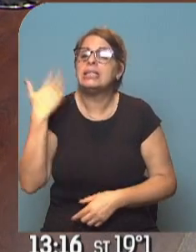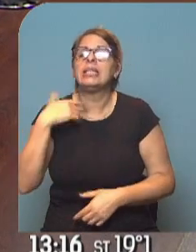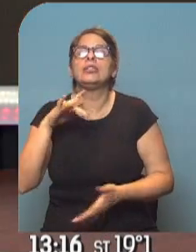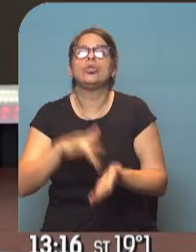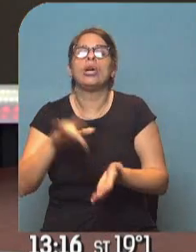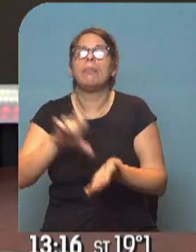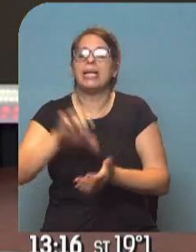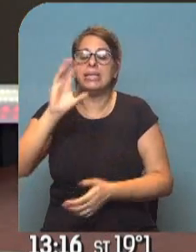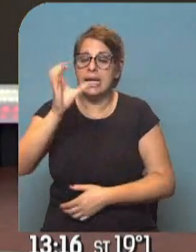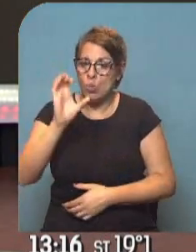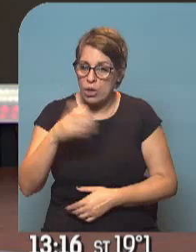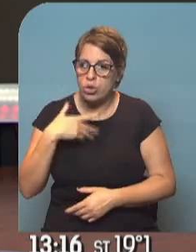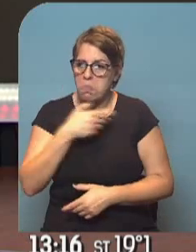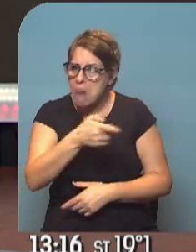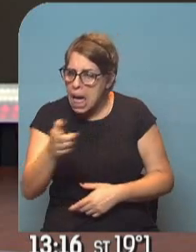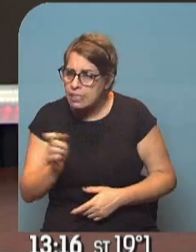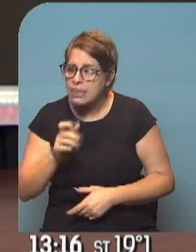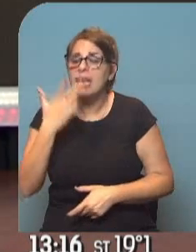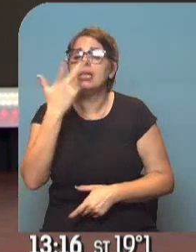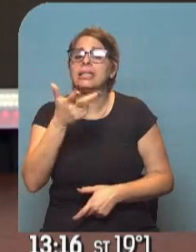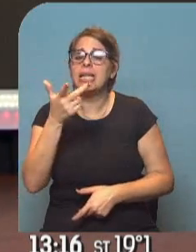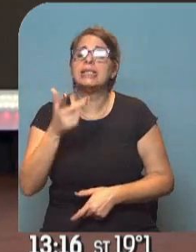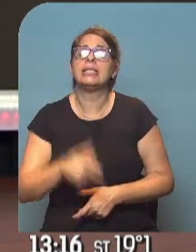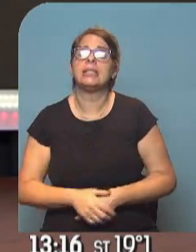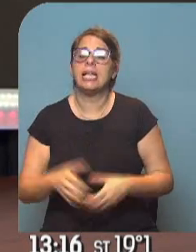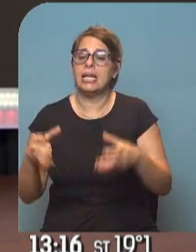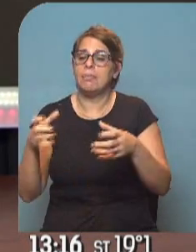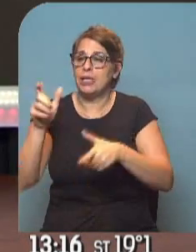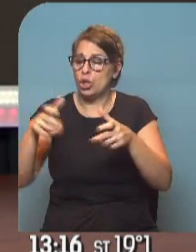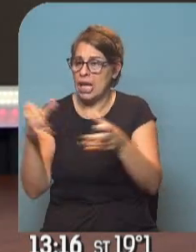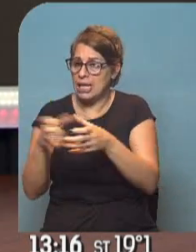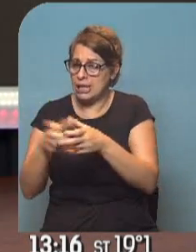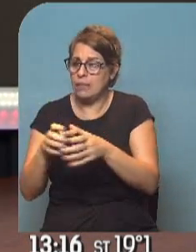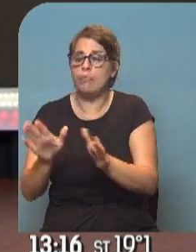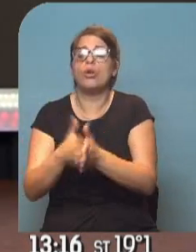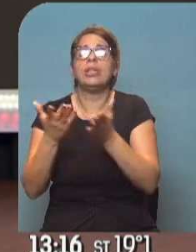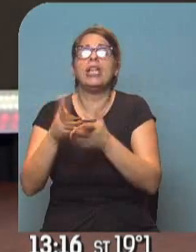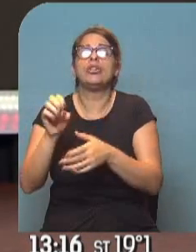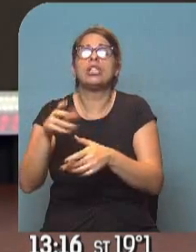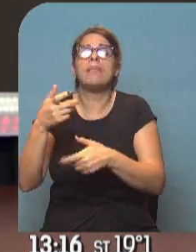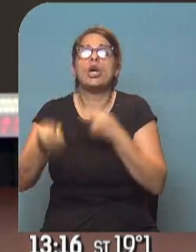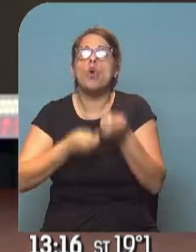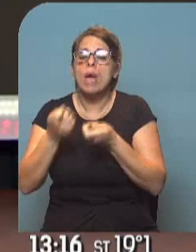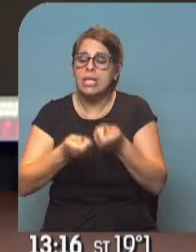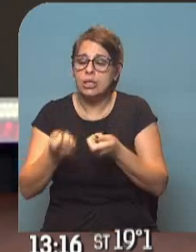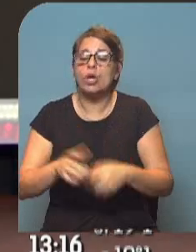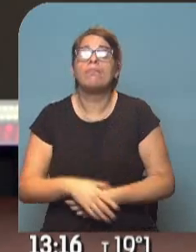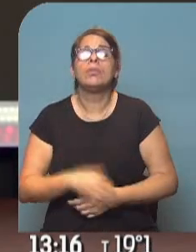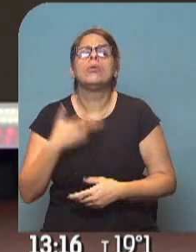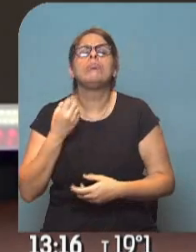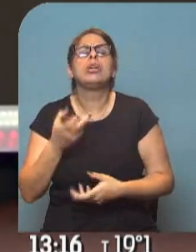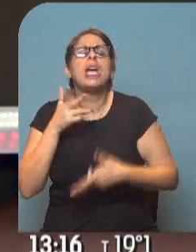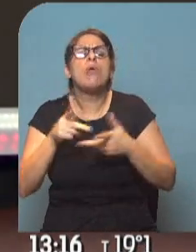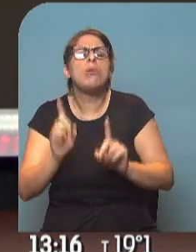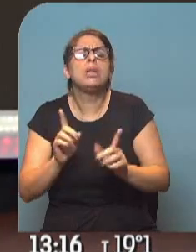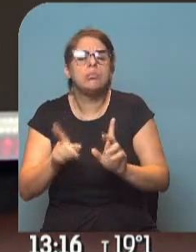Ecuador y mató a los tres del equipo del diario El Comercio. ¿Por qué hablo de esto? Y bueno,